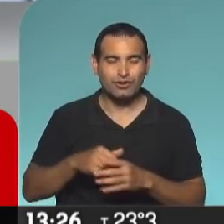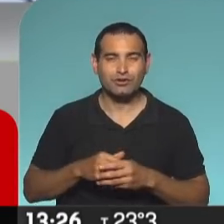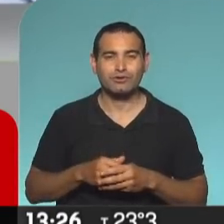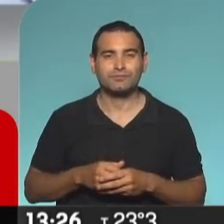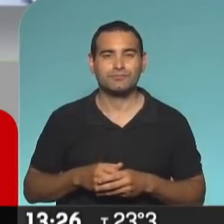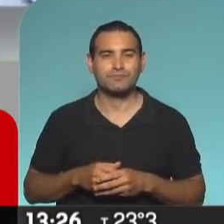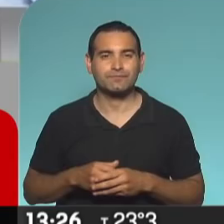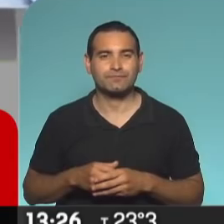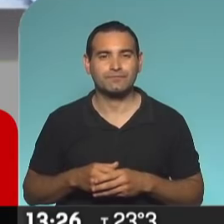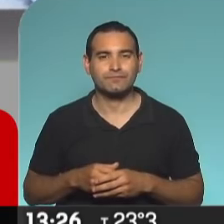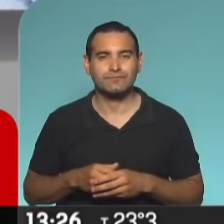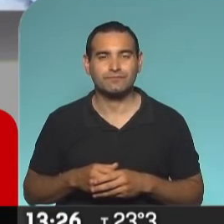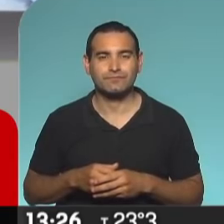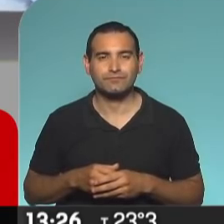ahí